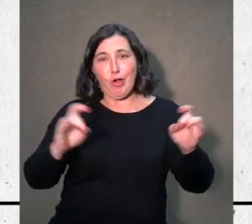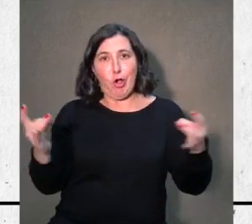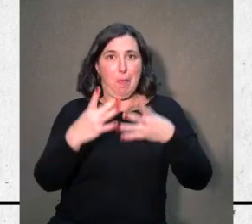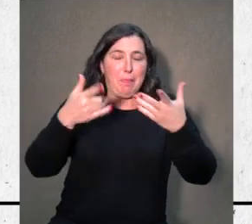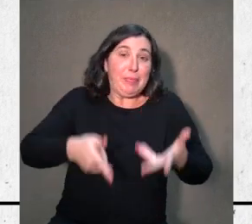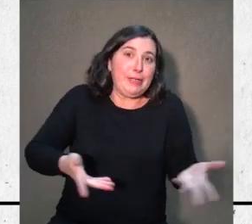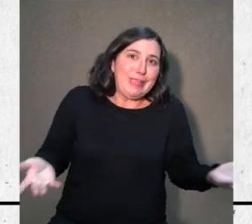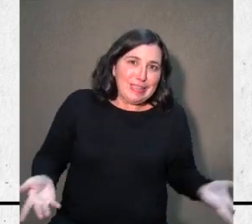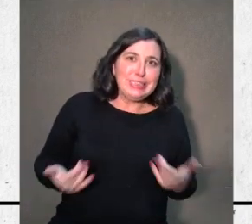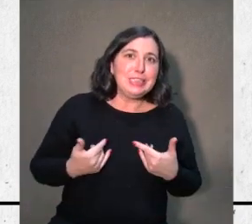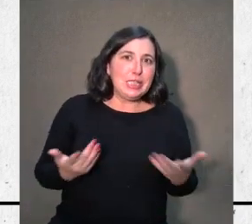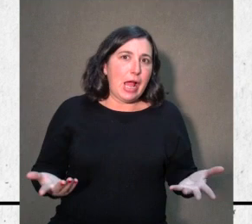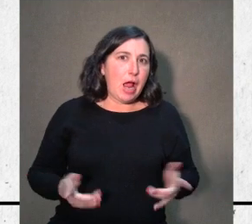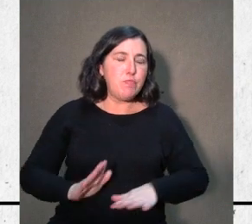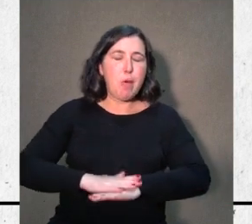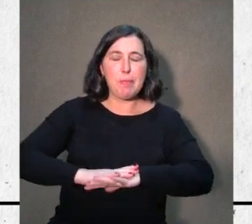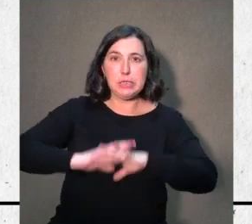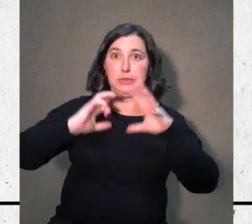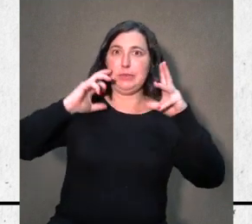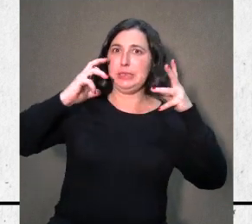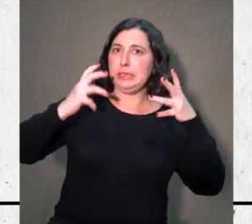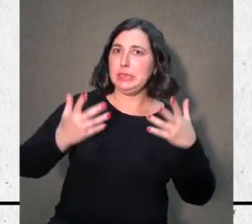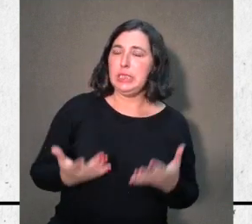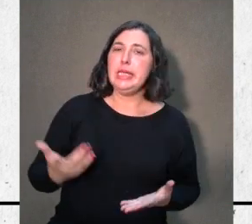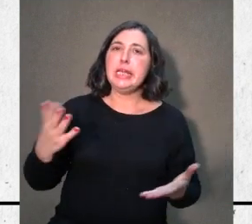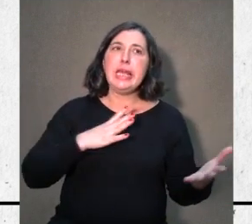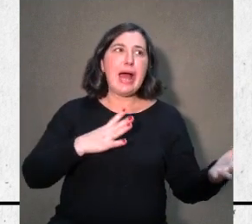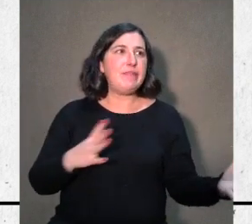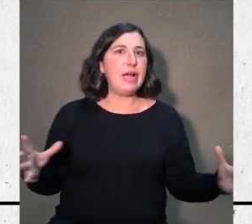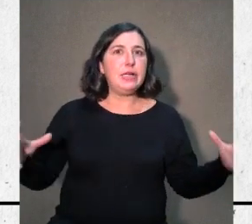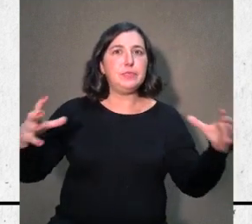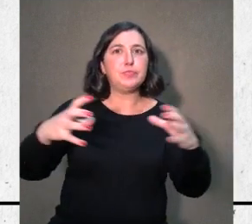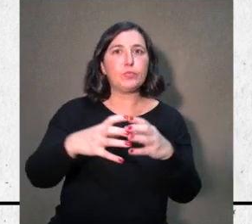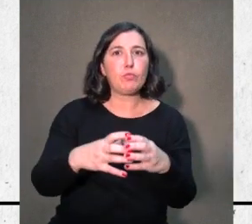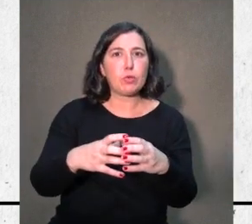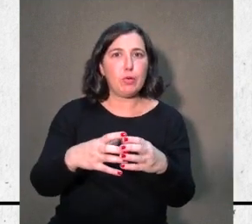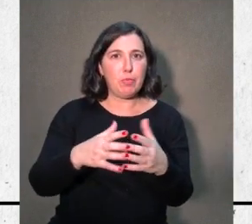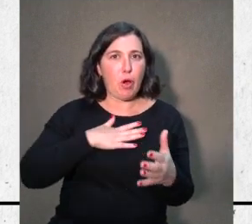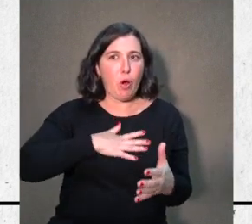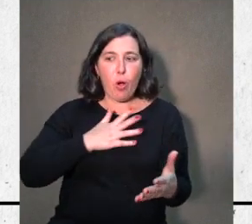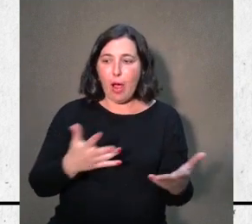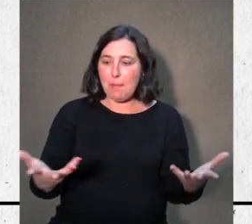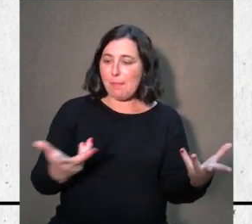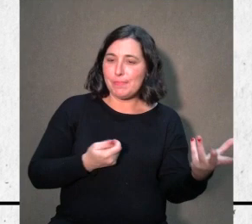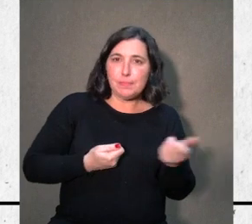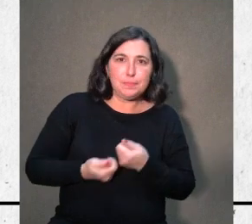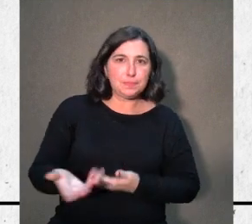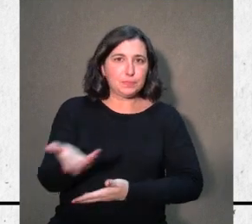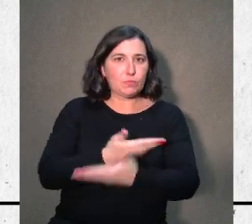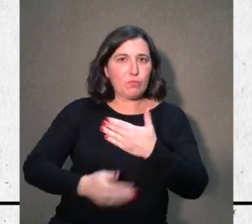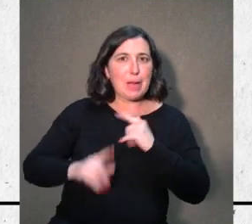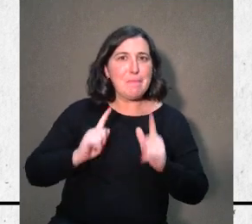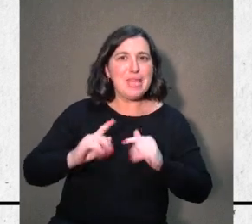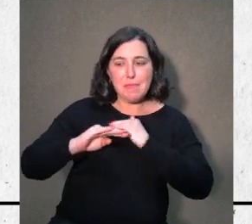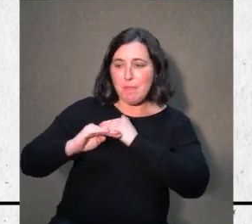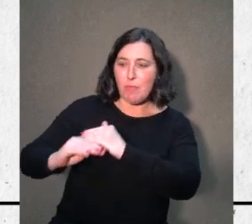que está. O sea, como que te viene también. Y el hecho de tener ahí en ese grupo humano, como un montón de